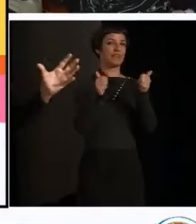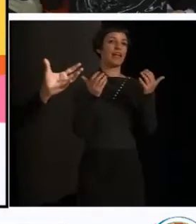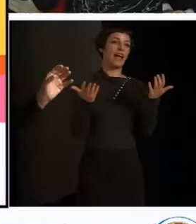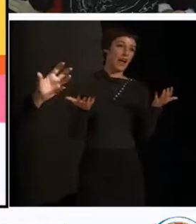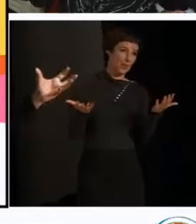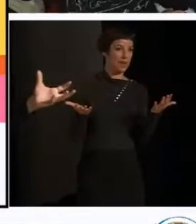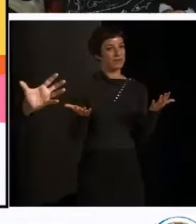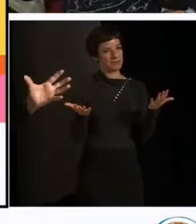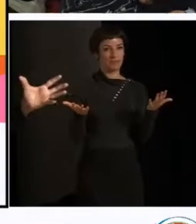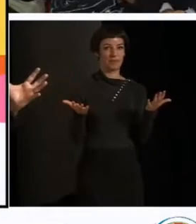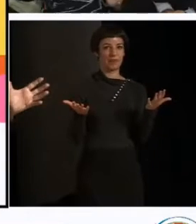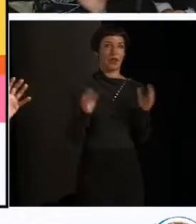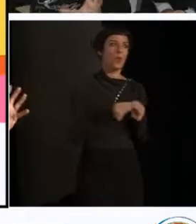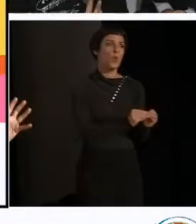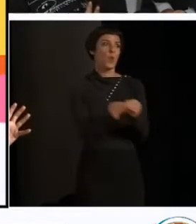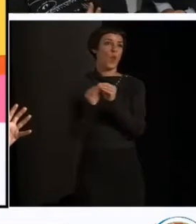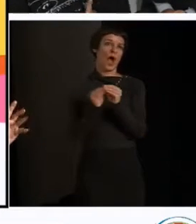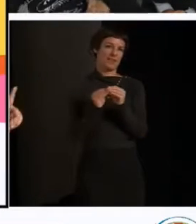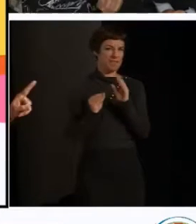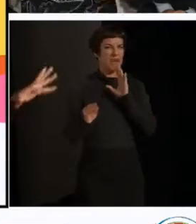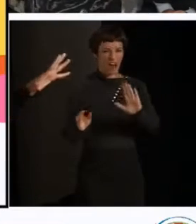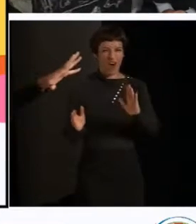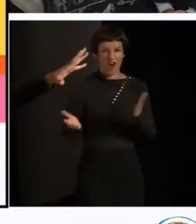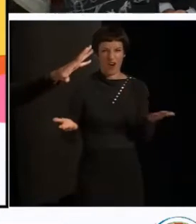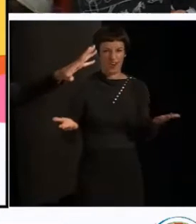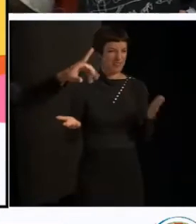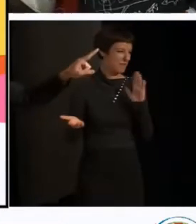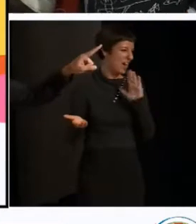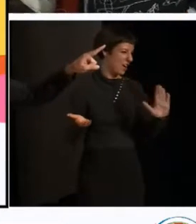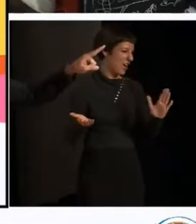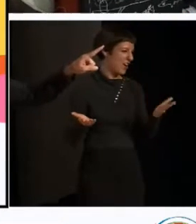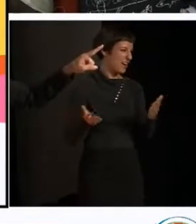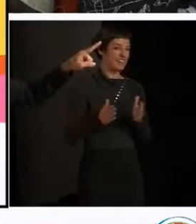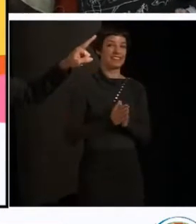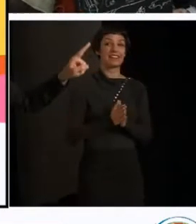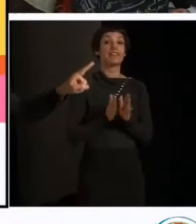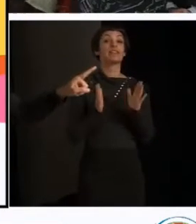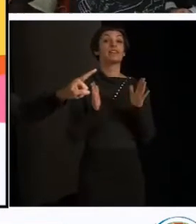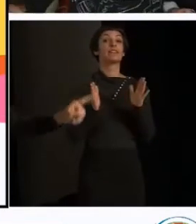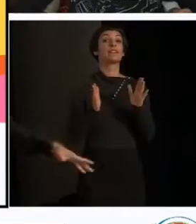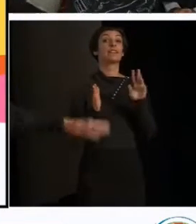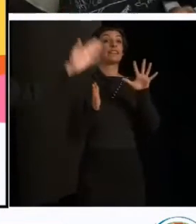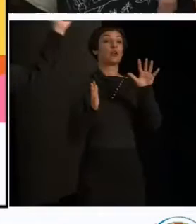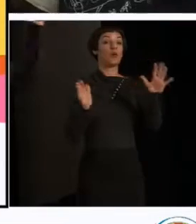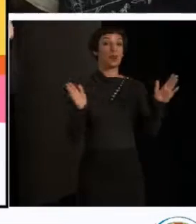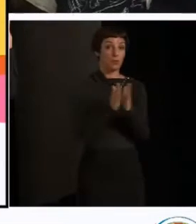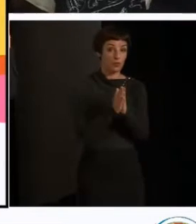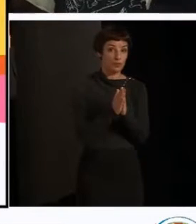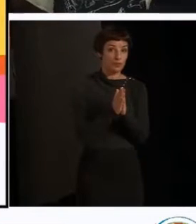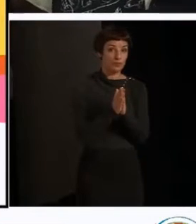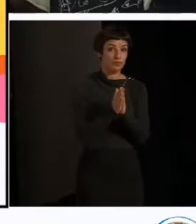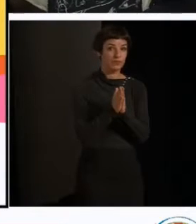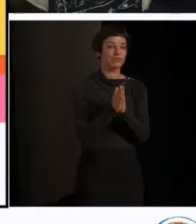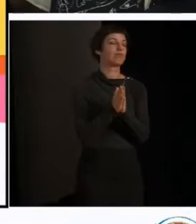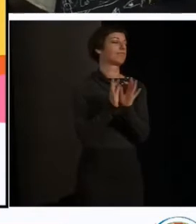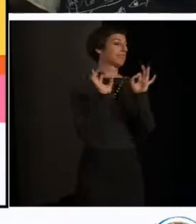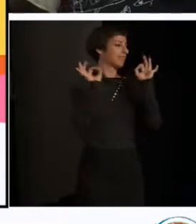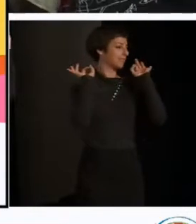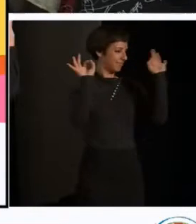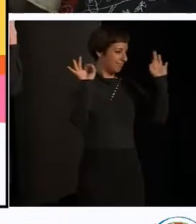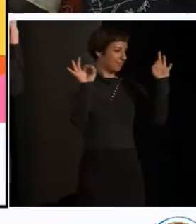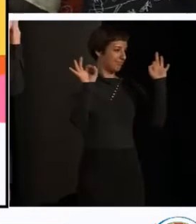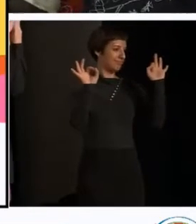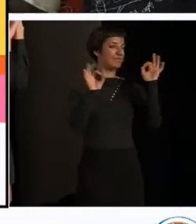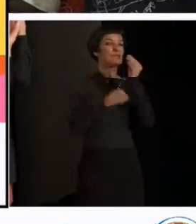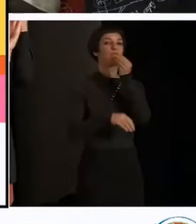hombre, si lo hacemos todos a la vez, mejor. Bien, sí, 3, 5, 4 y... la